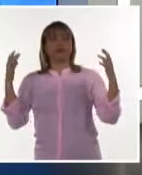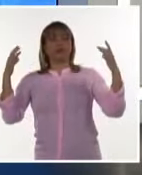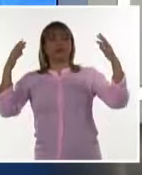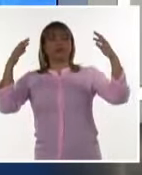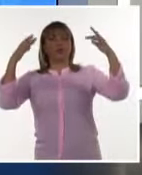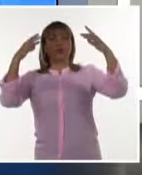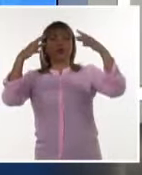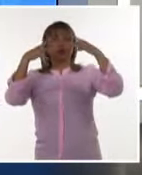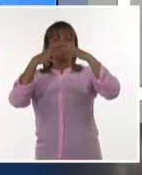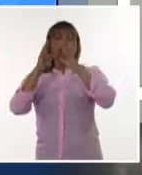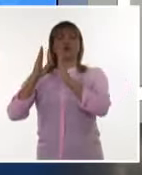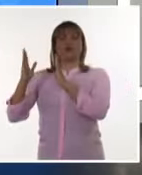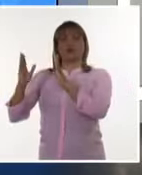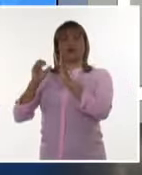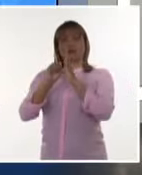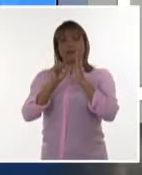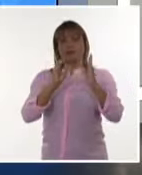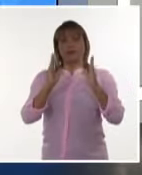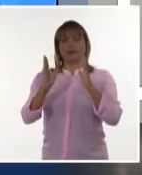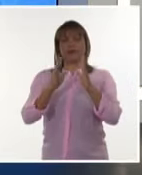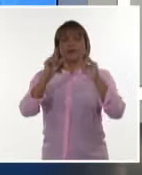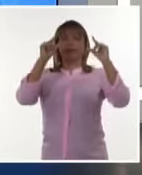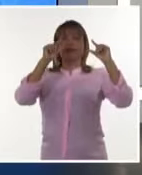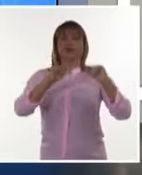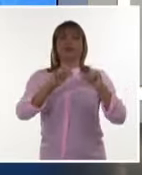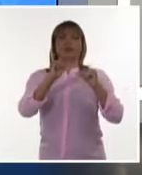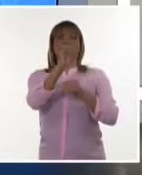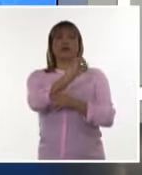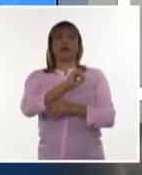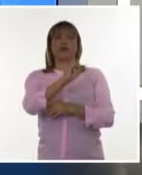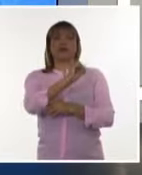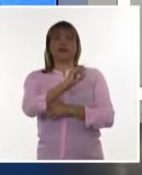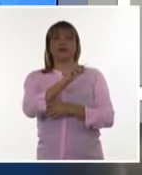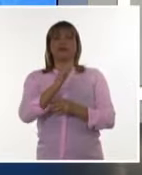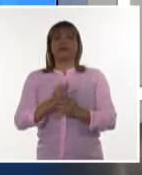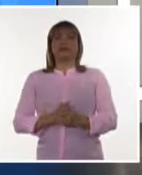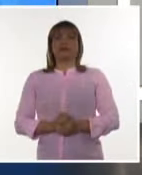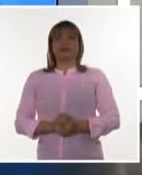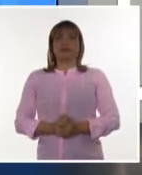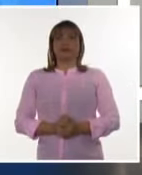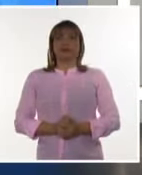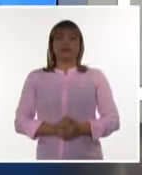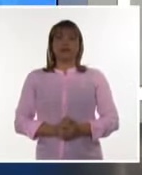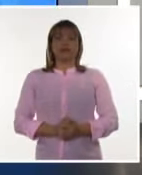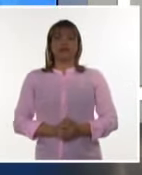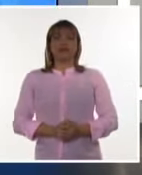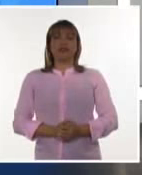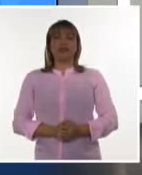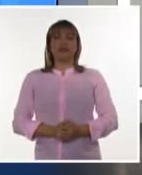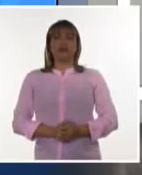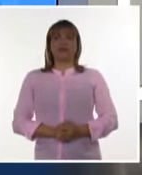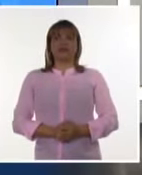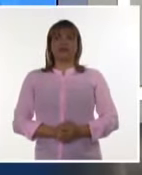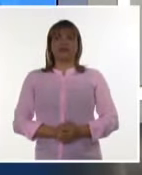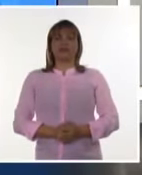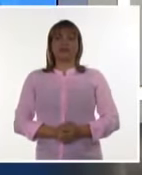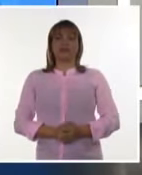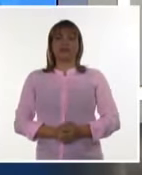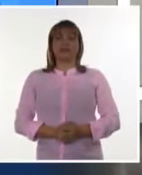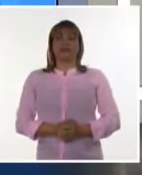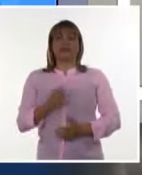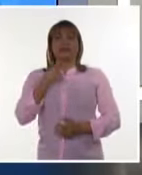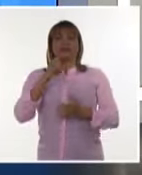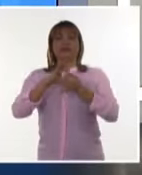el occidente y centro. Aisladas lluvias en zonas de la costa norte de la región central y con poca nubosidad desde Camagüey hasta Guantánamo.